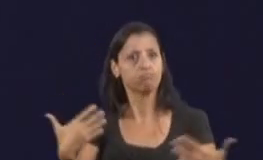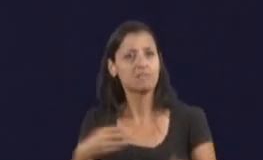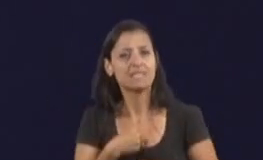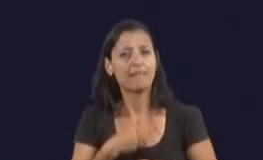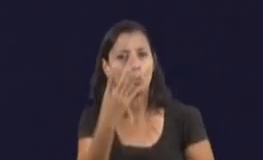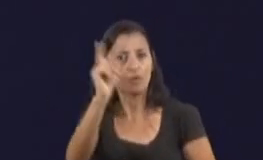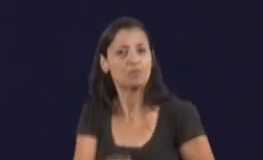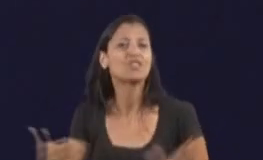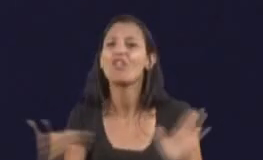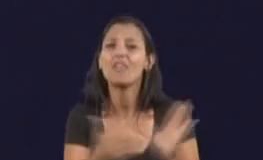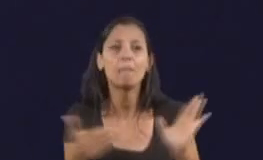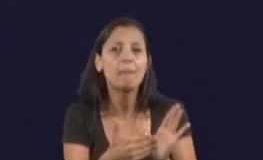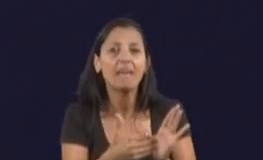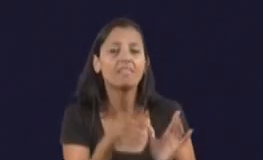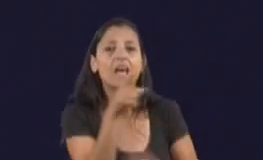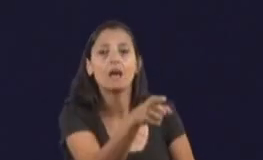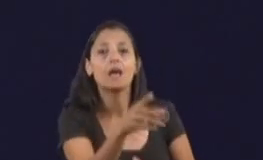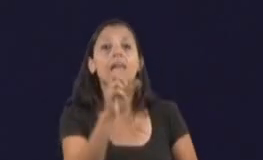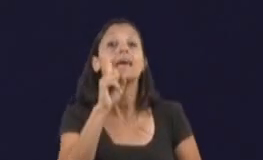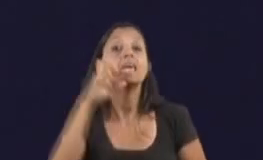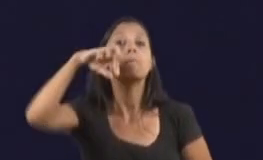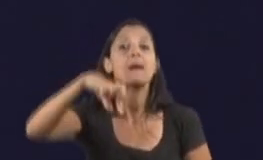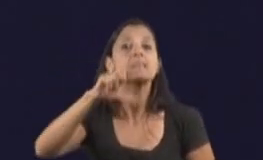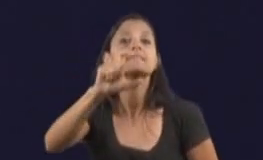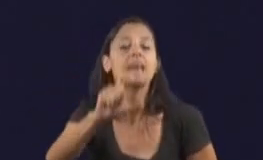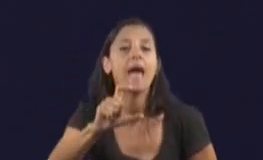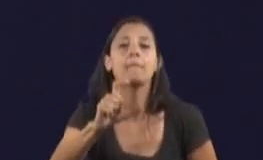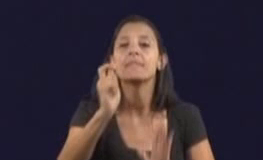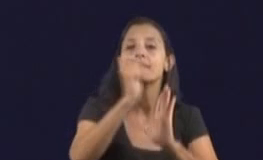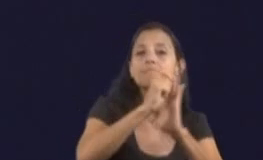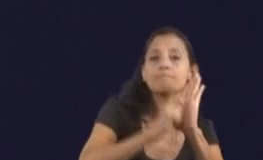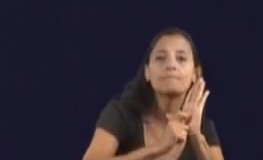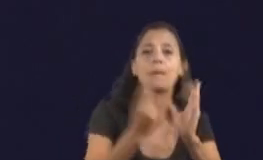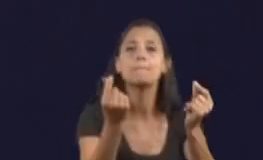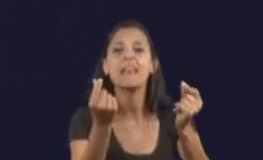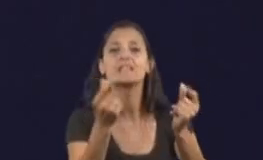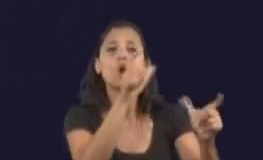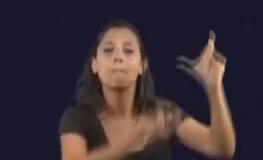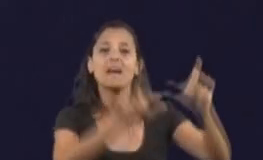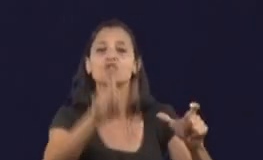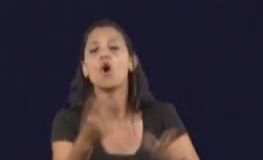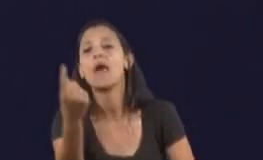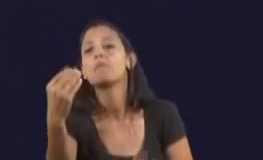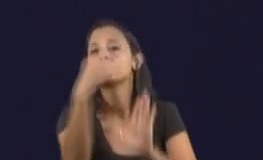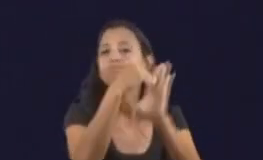Por eso es que el IPC es un índice de precios al consumidor, es un índice